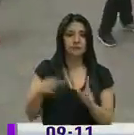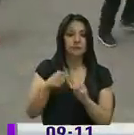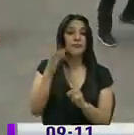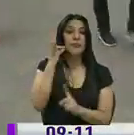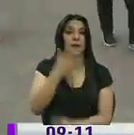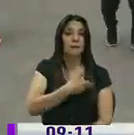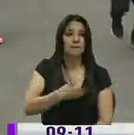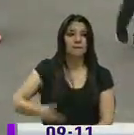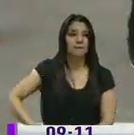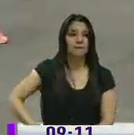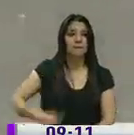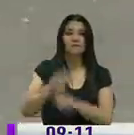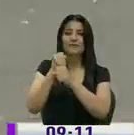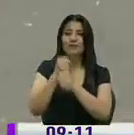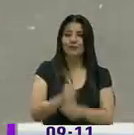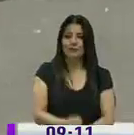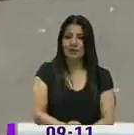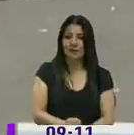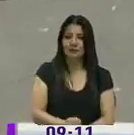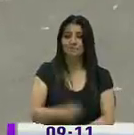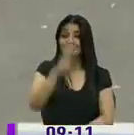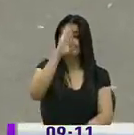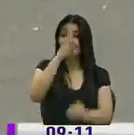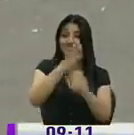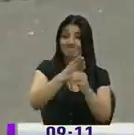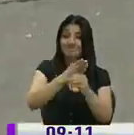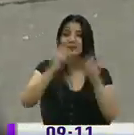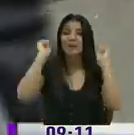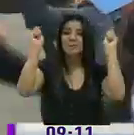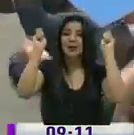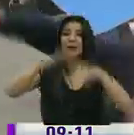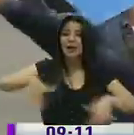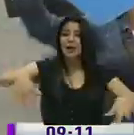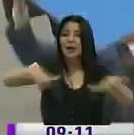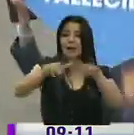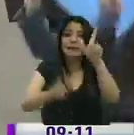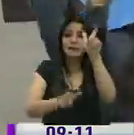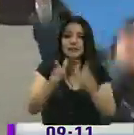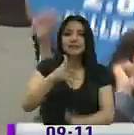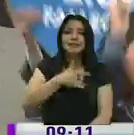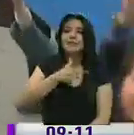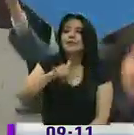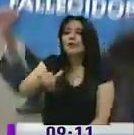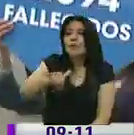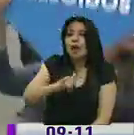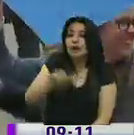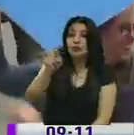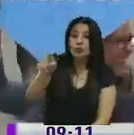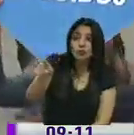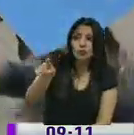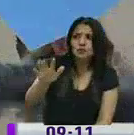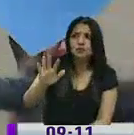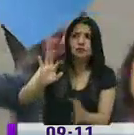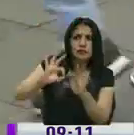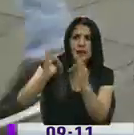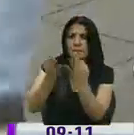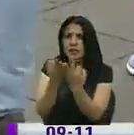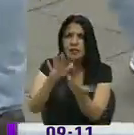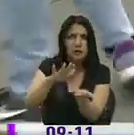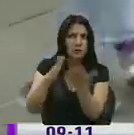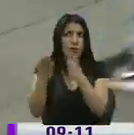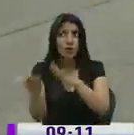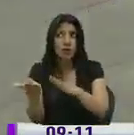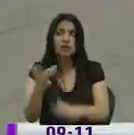presidente de la fundación la intención de la campaña es que las personas se pongan en los zapatos del otro de aquellos que perdieron a un